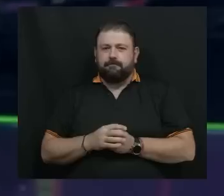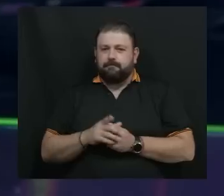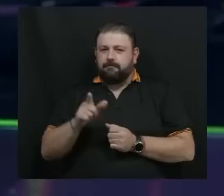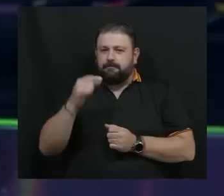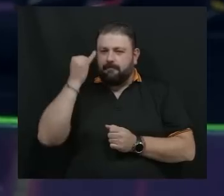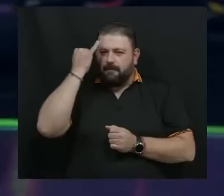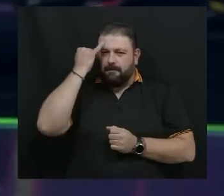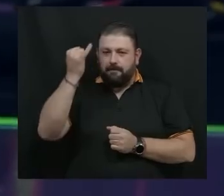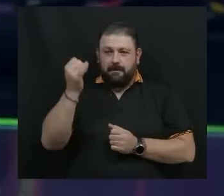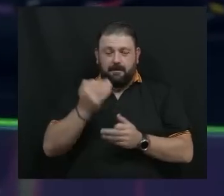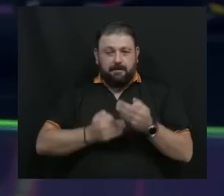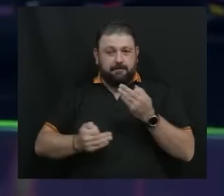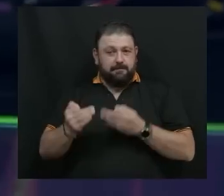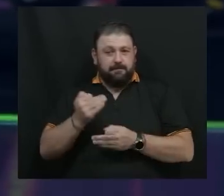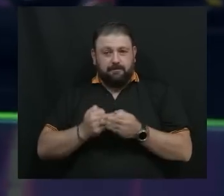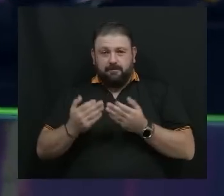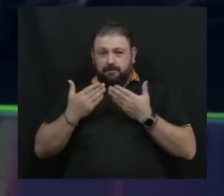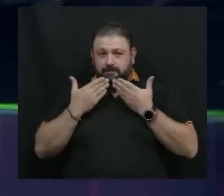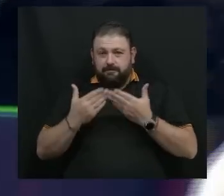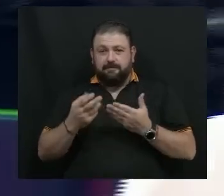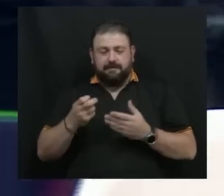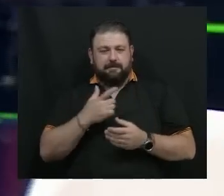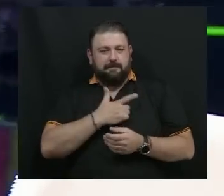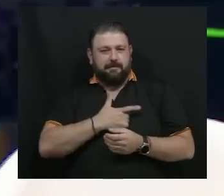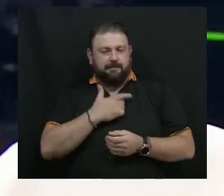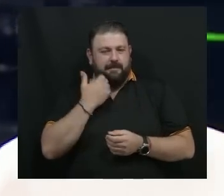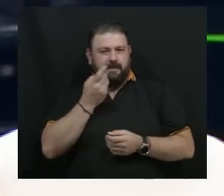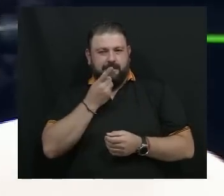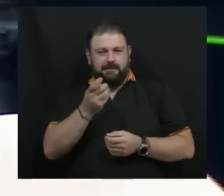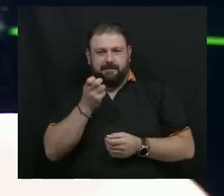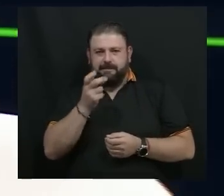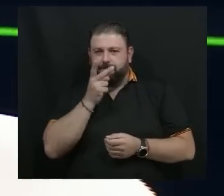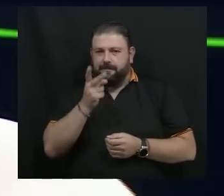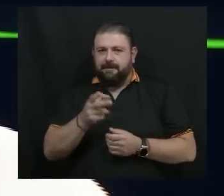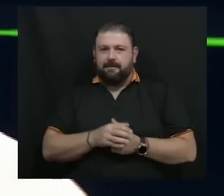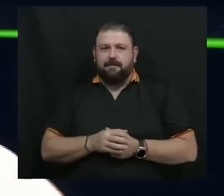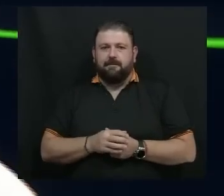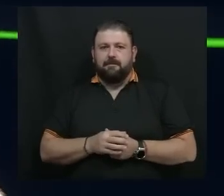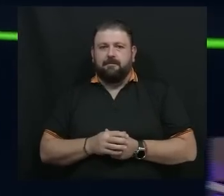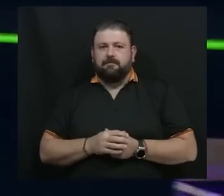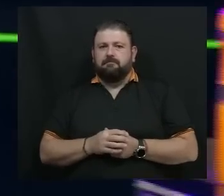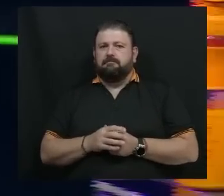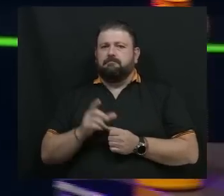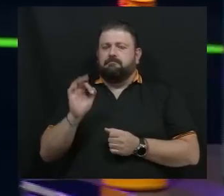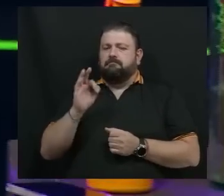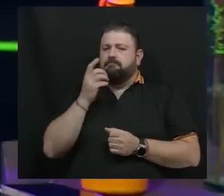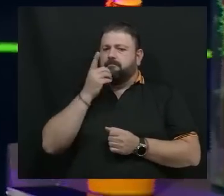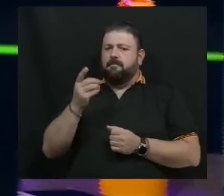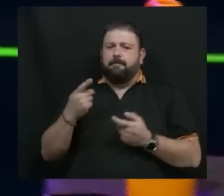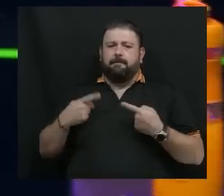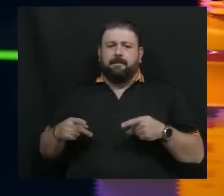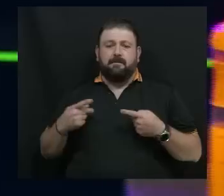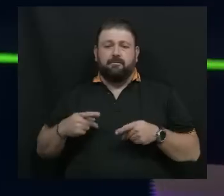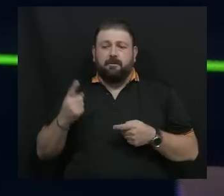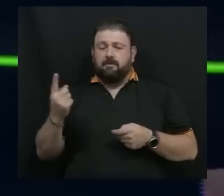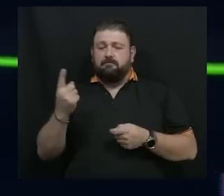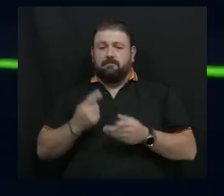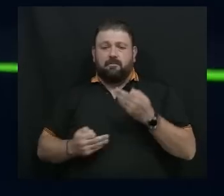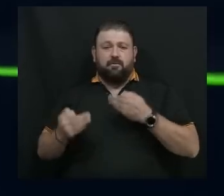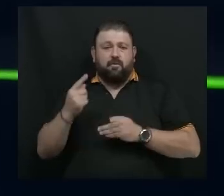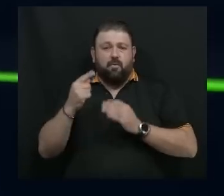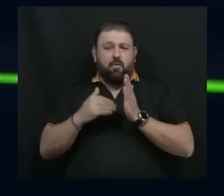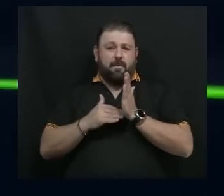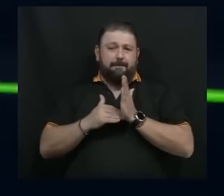imagínate lograr lo siguiente. Me gusta mencionar esta frase. El siglo pasado un multimillonario que dijo, prefiero ganarme el 1% de